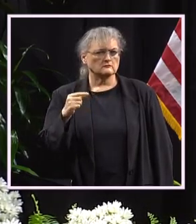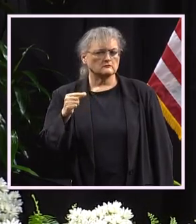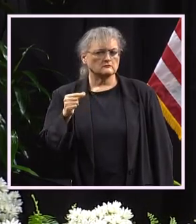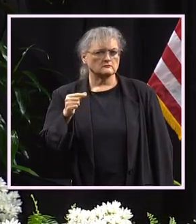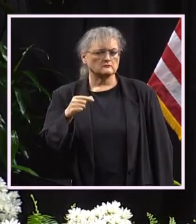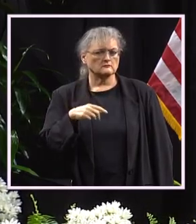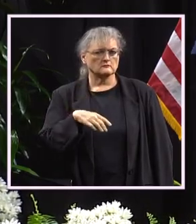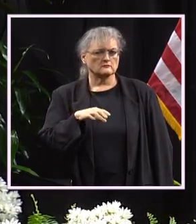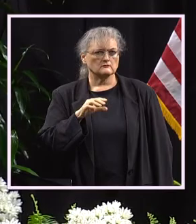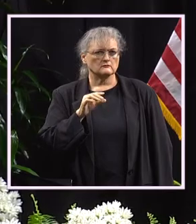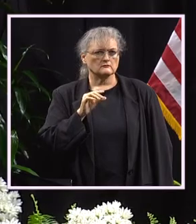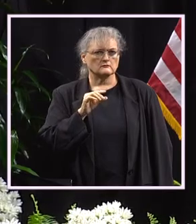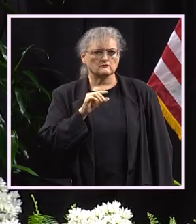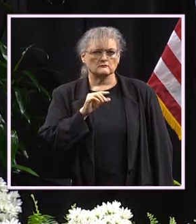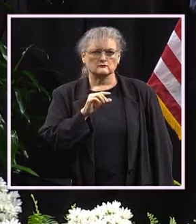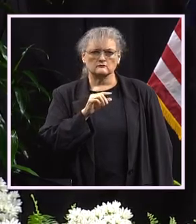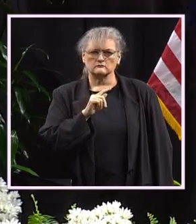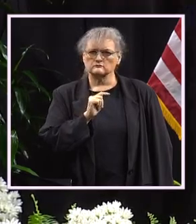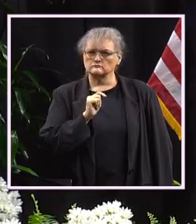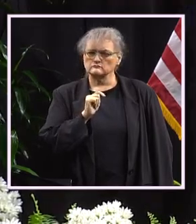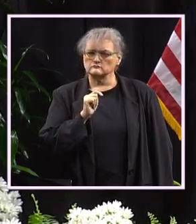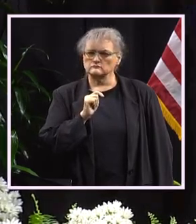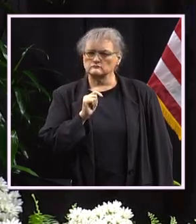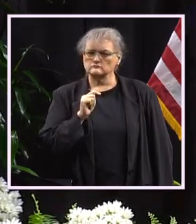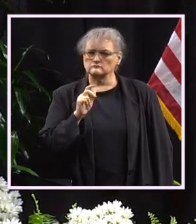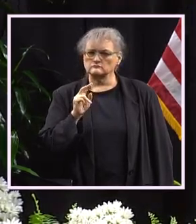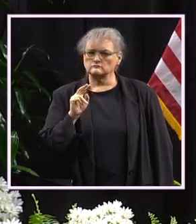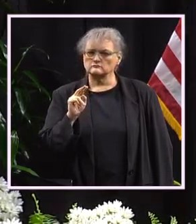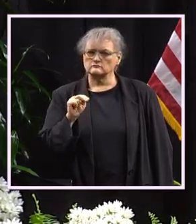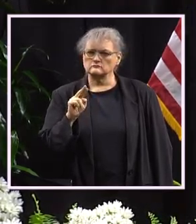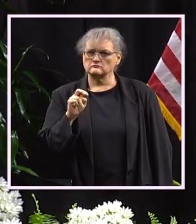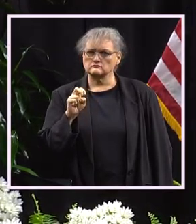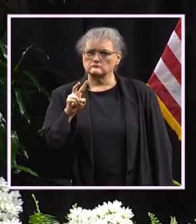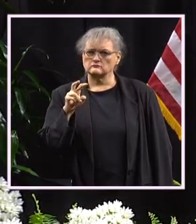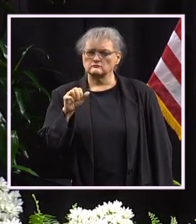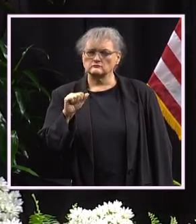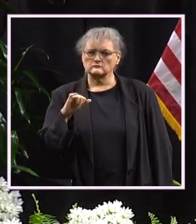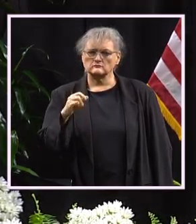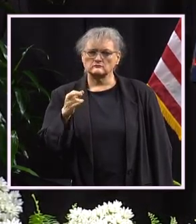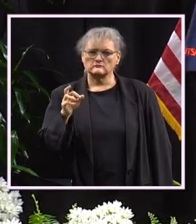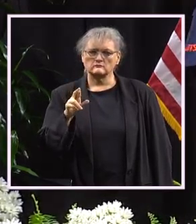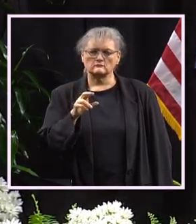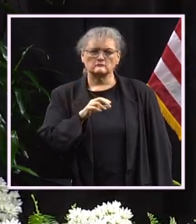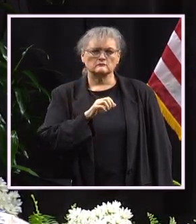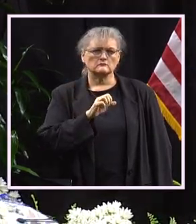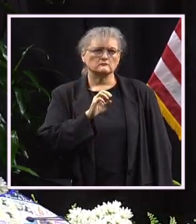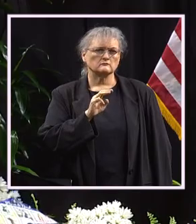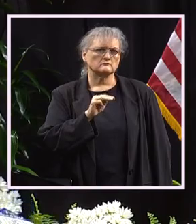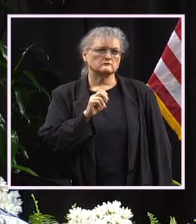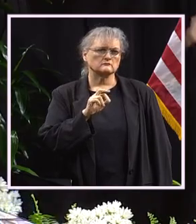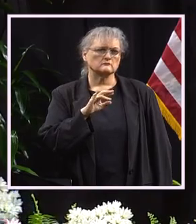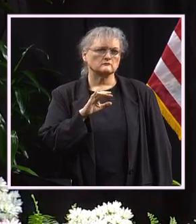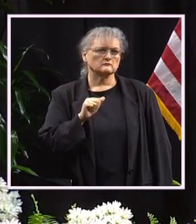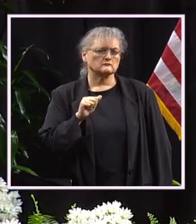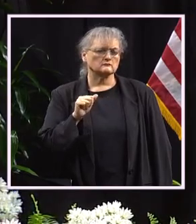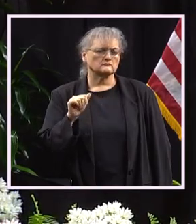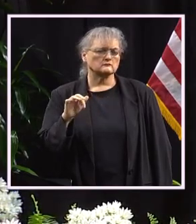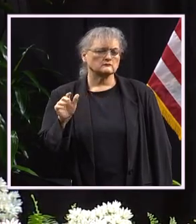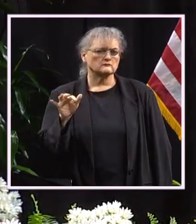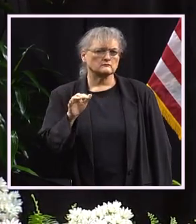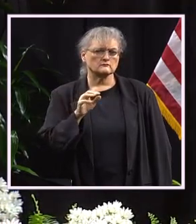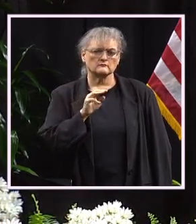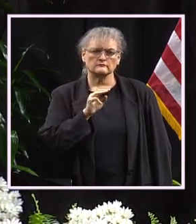Juan Carlos Villanueva Jr. Emily Marie Sauceda. Emma Rose Rico.